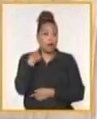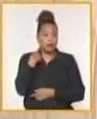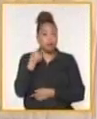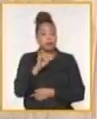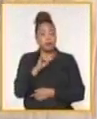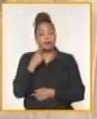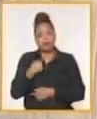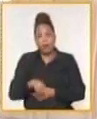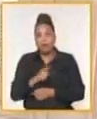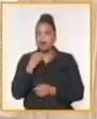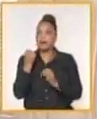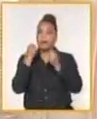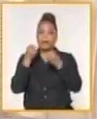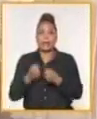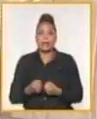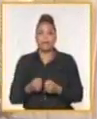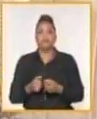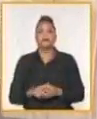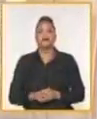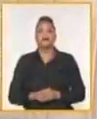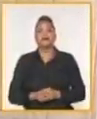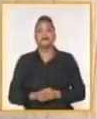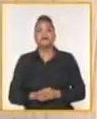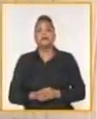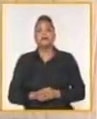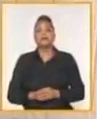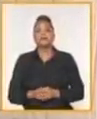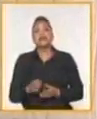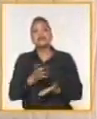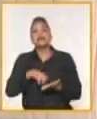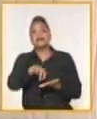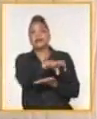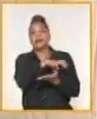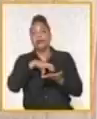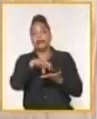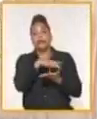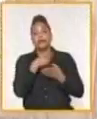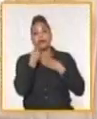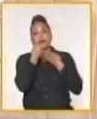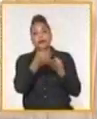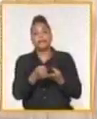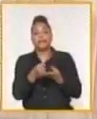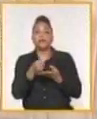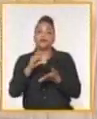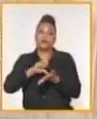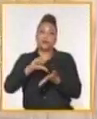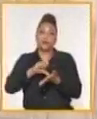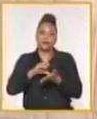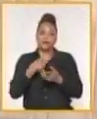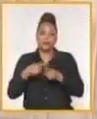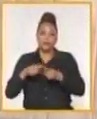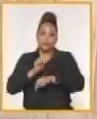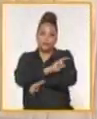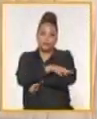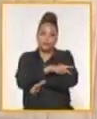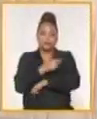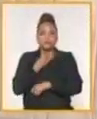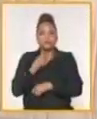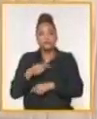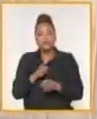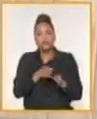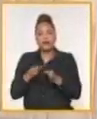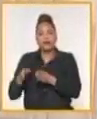Y esto ha hecho que el área realmente apoya a Irán. Y entonces lo otro es, los países del Golfo están